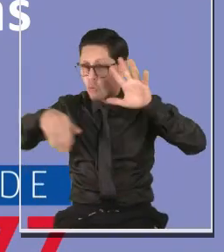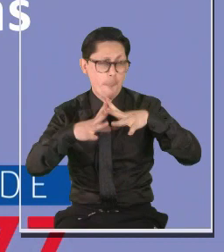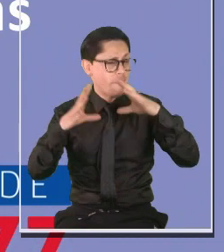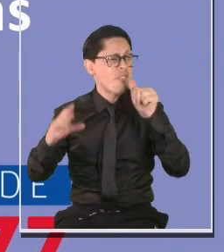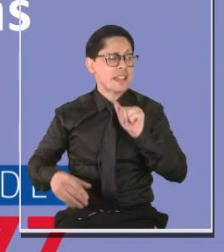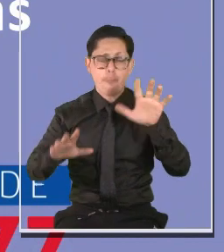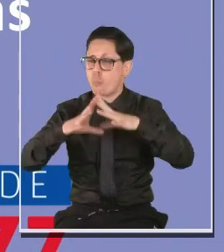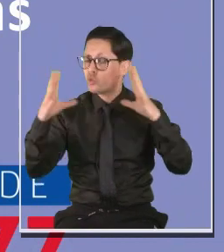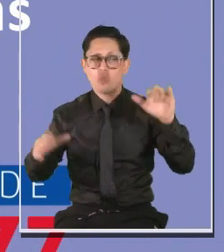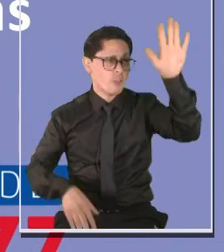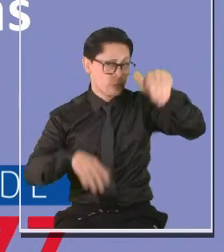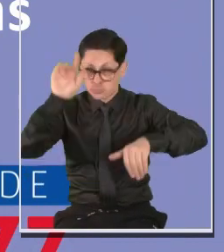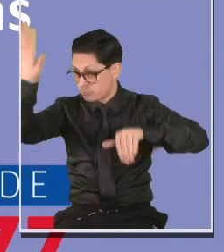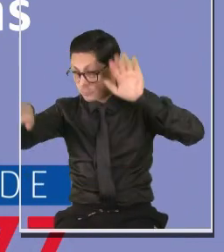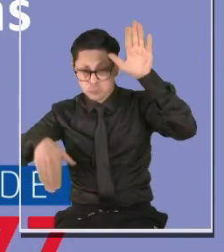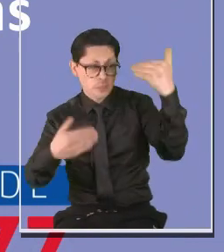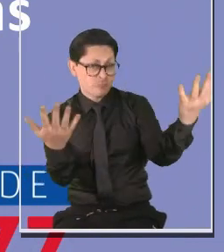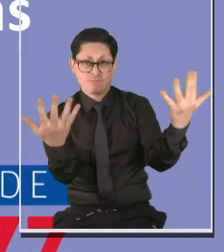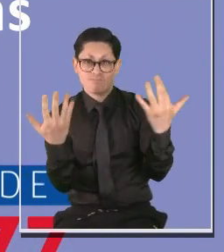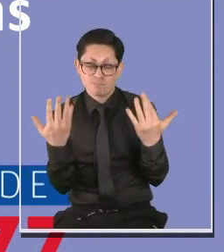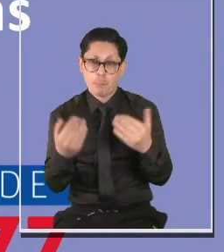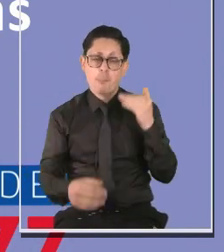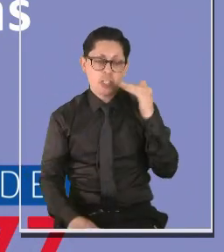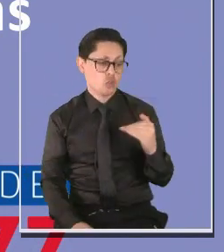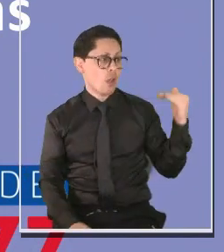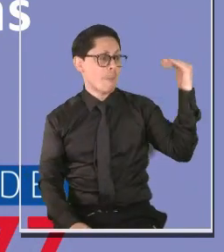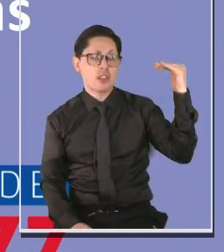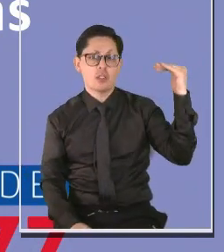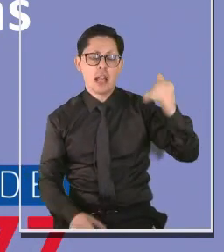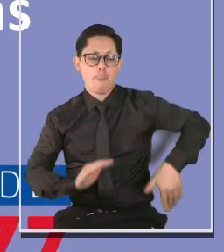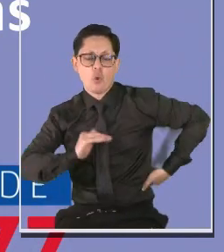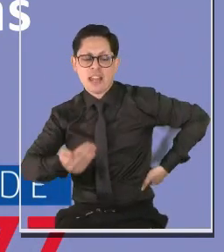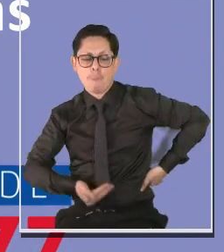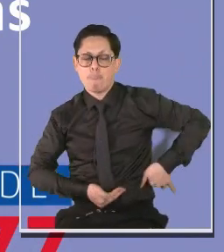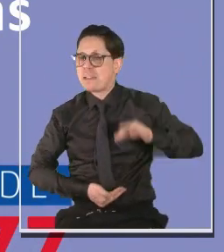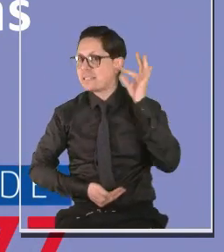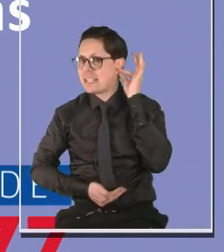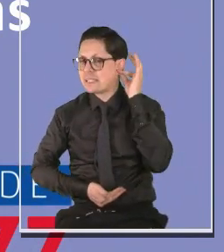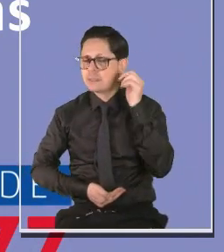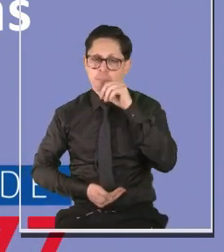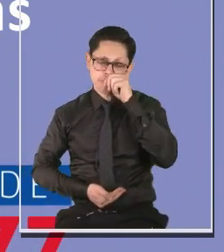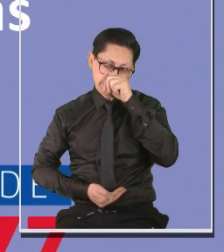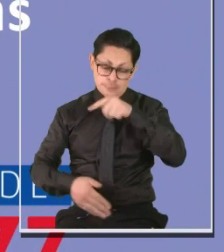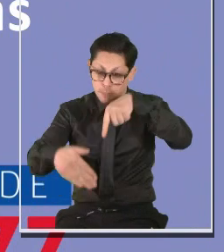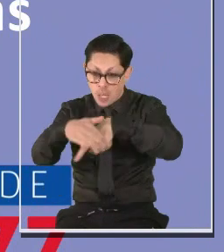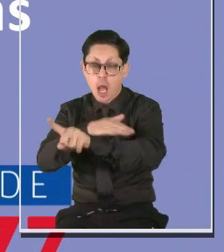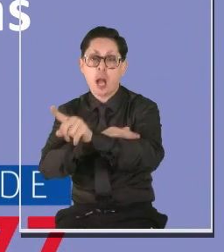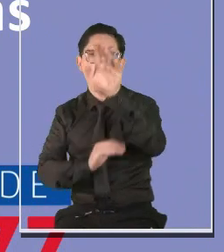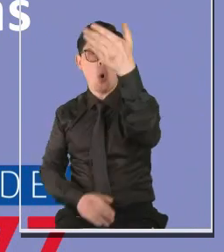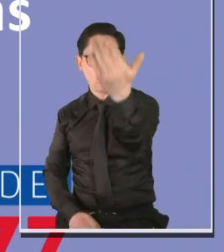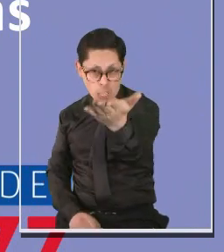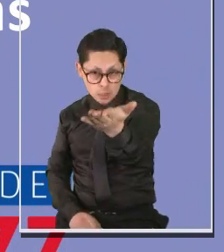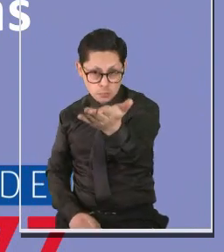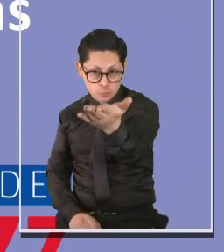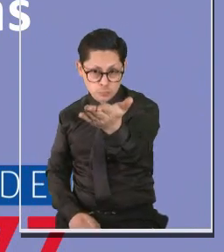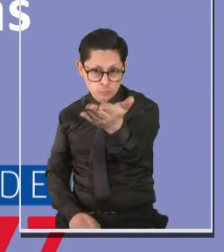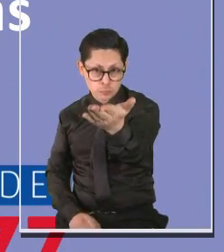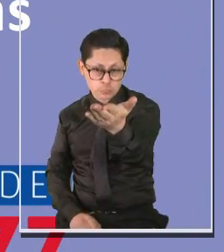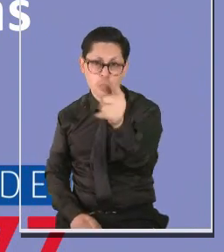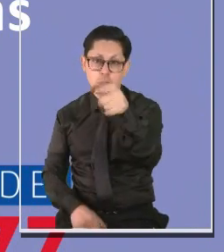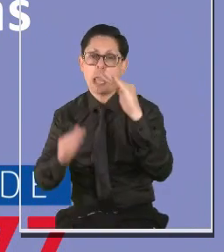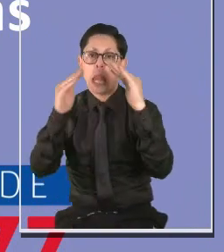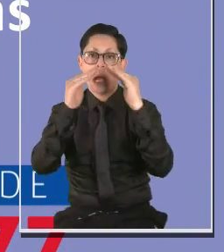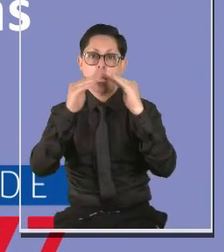tanto personas mayores mujeres embarazadas que acudan pero también a usted que está en